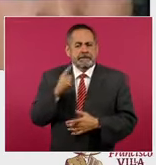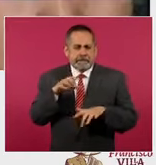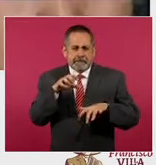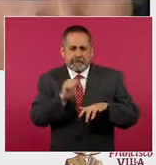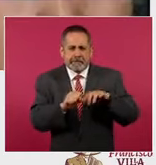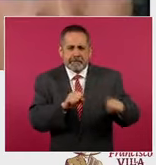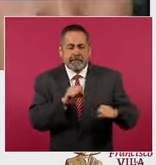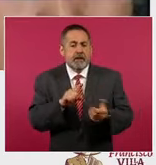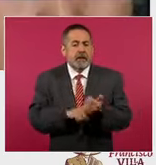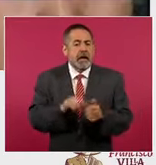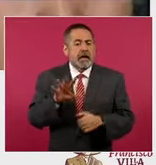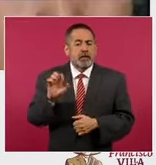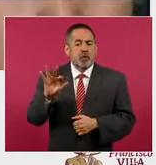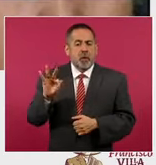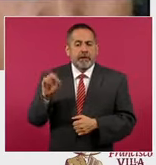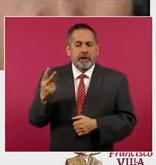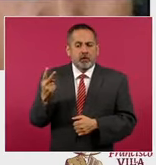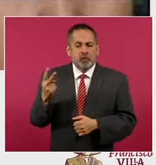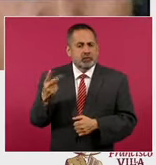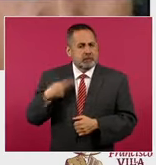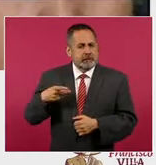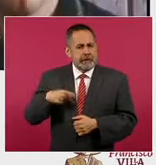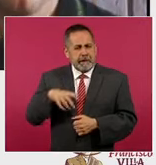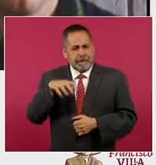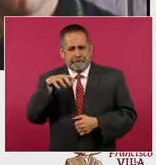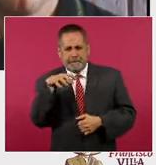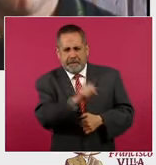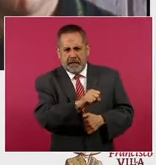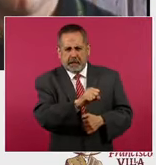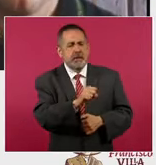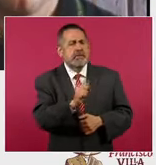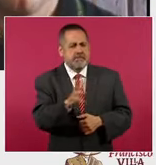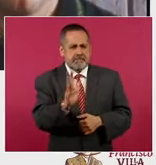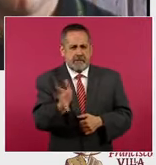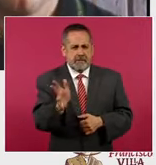de 542 personas